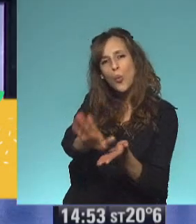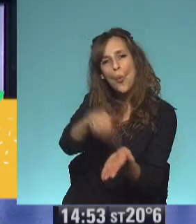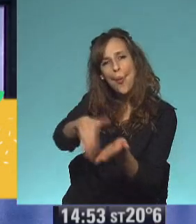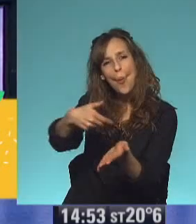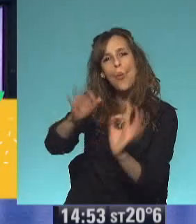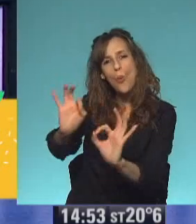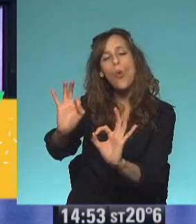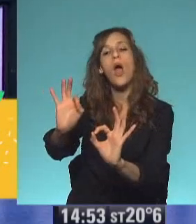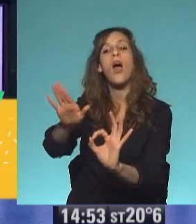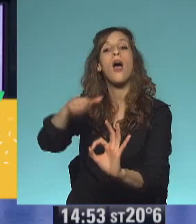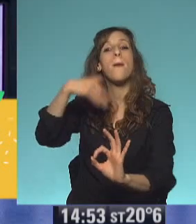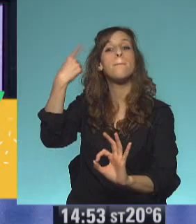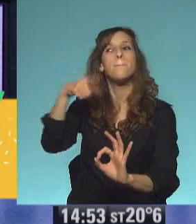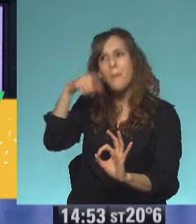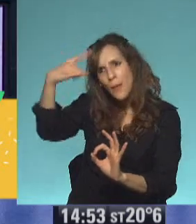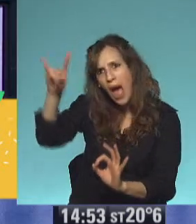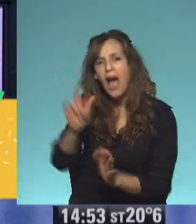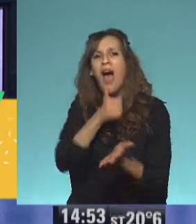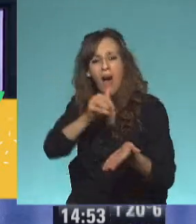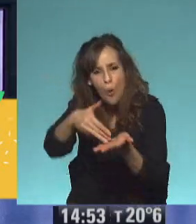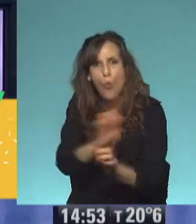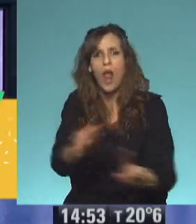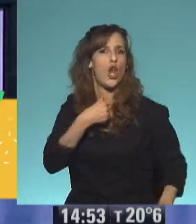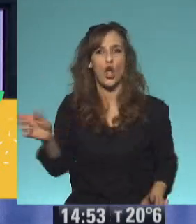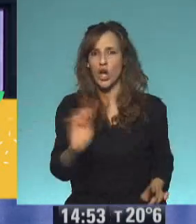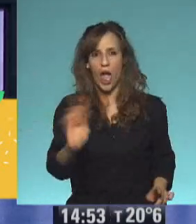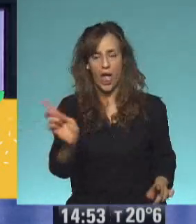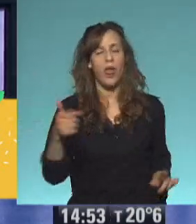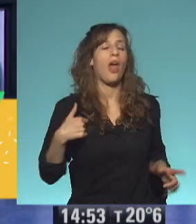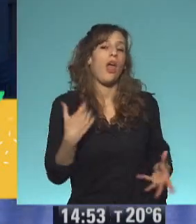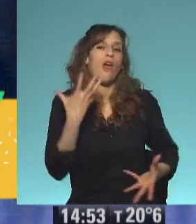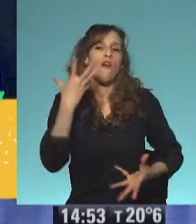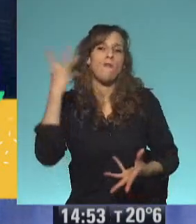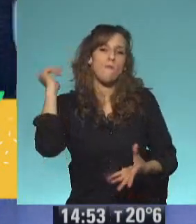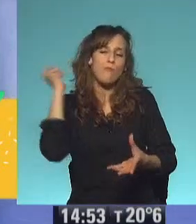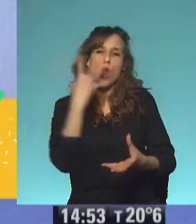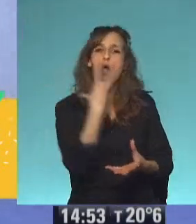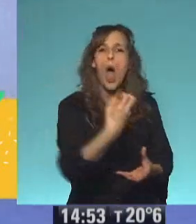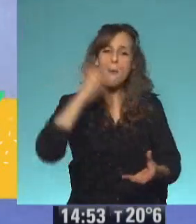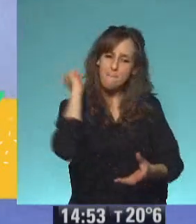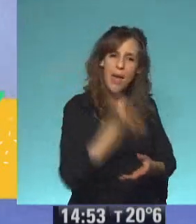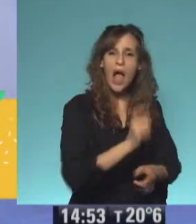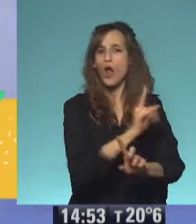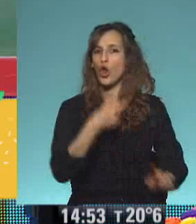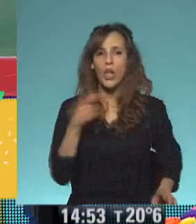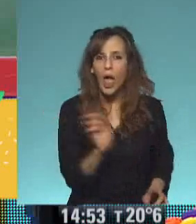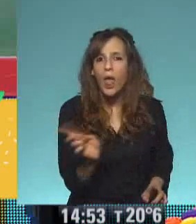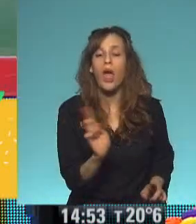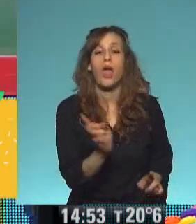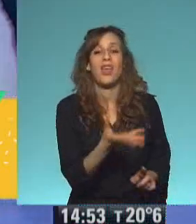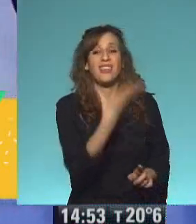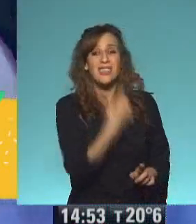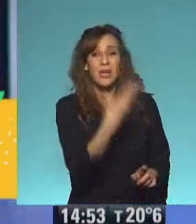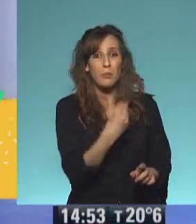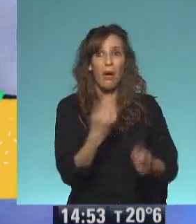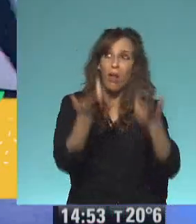tomar el agua no quiere apagar el fuego no quiere quemar el palo no quiere pegarle al lobo no quiere sacar a la chiva no quiere